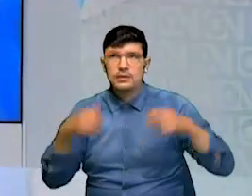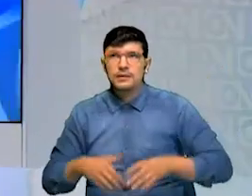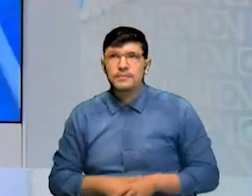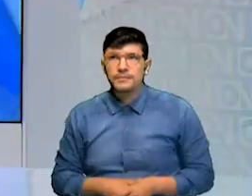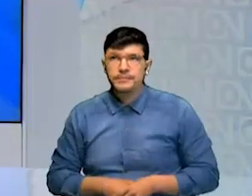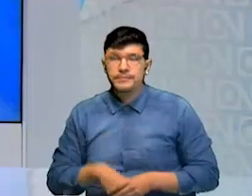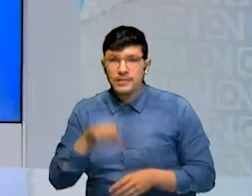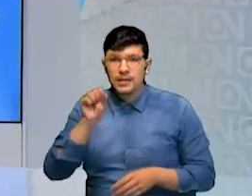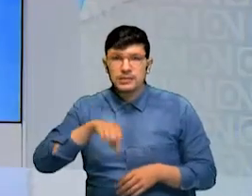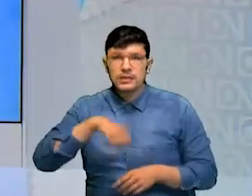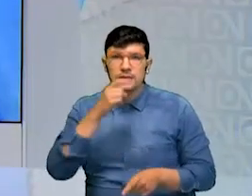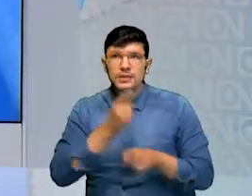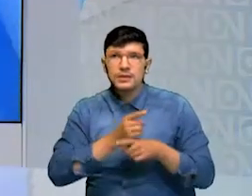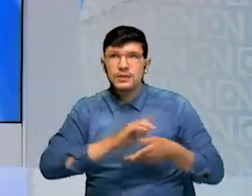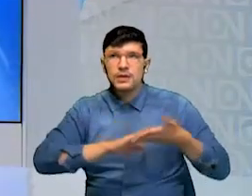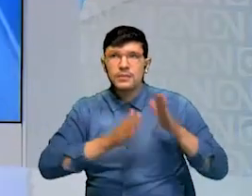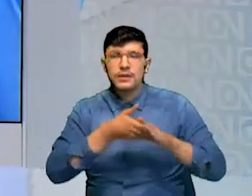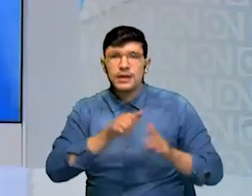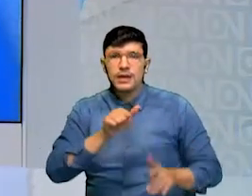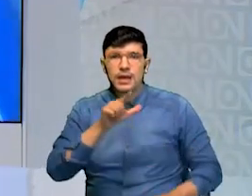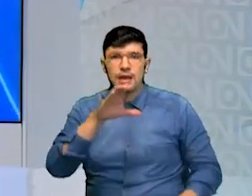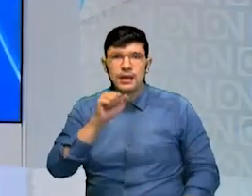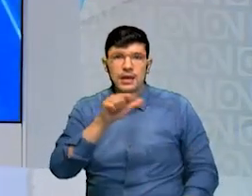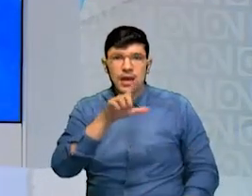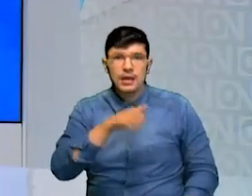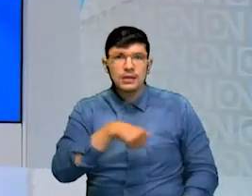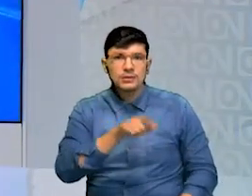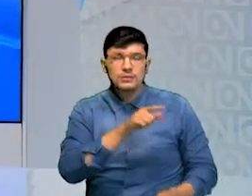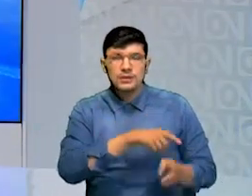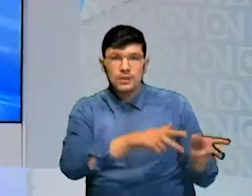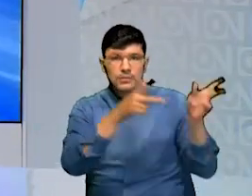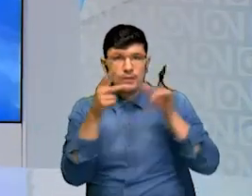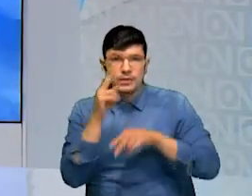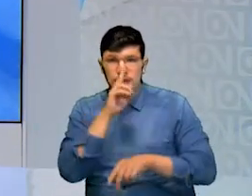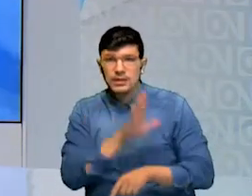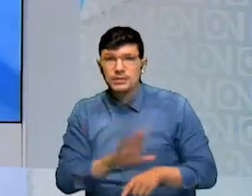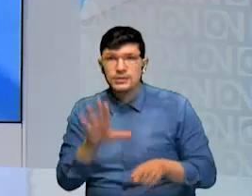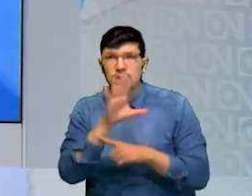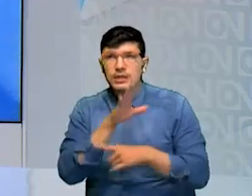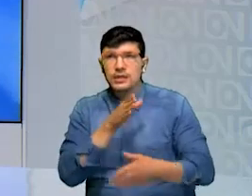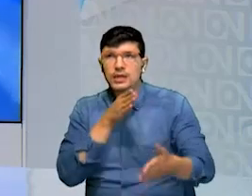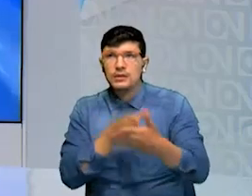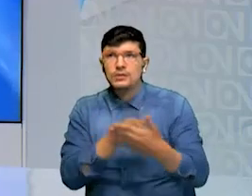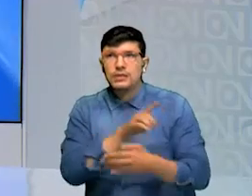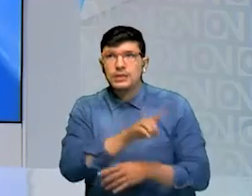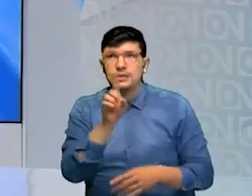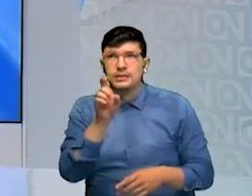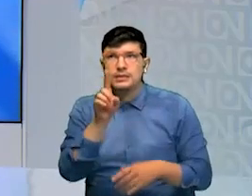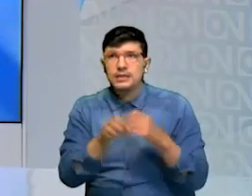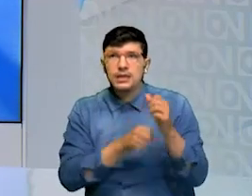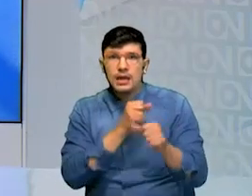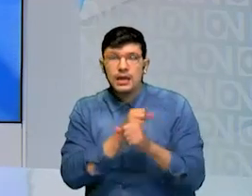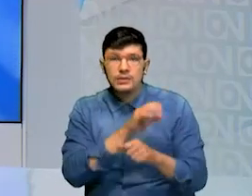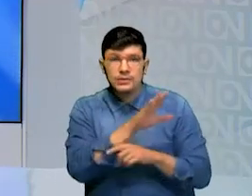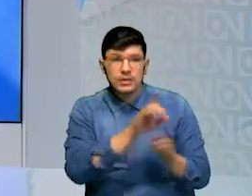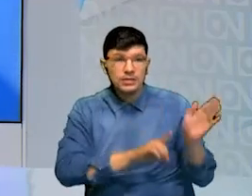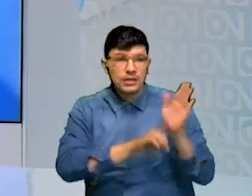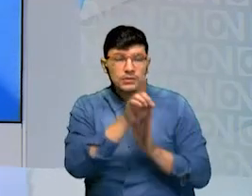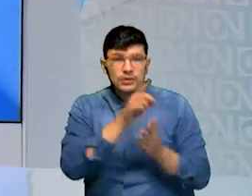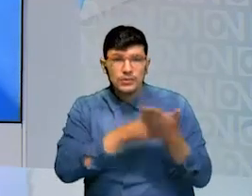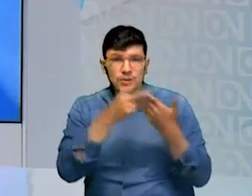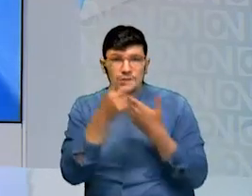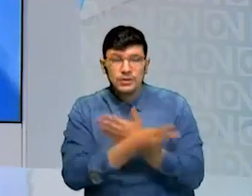y habitantes de la urbanización alcalá de puente nacional denuncian que llevan 16 años tratando de desarrollar su proyecto de vivienda de interés social